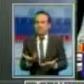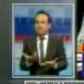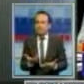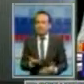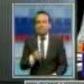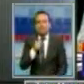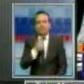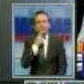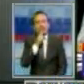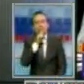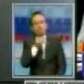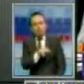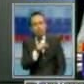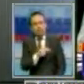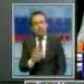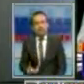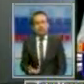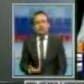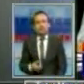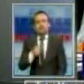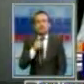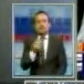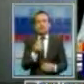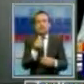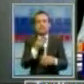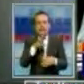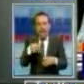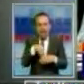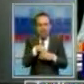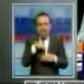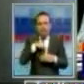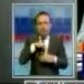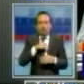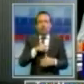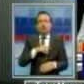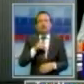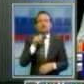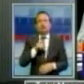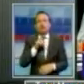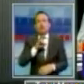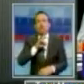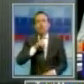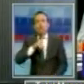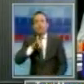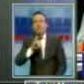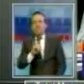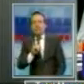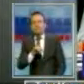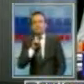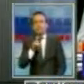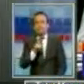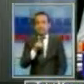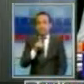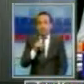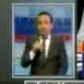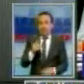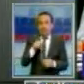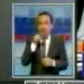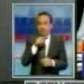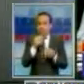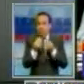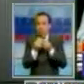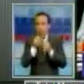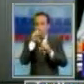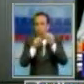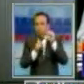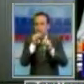Pero la pregunta es también, ¿qué pasa al interior de su partido, la Unión Demócrata Independiente? ¿Tienen que jubilarse de la primera línea también los